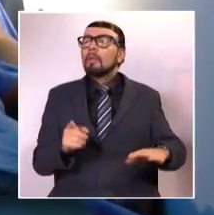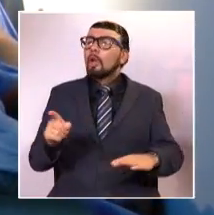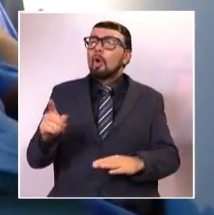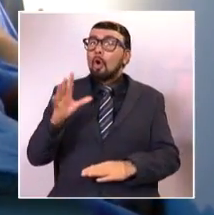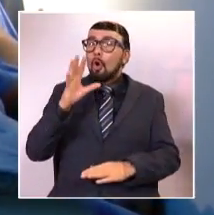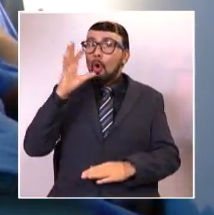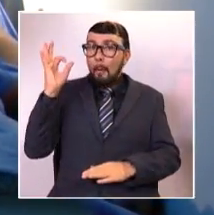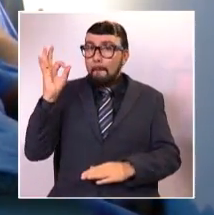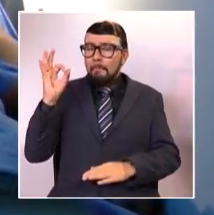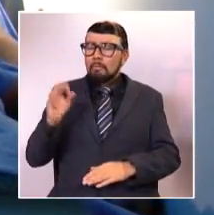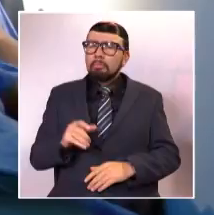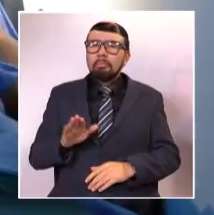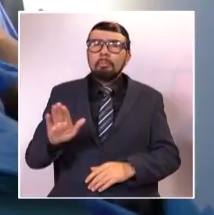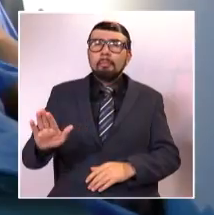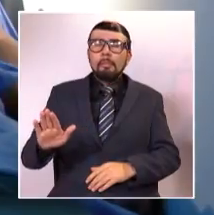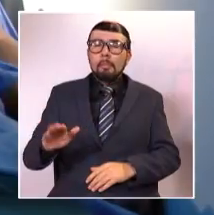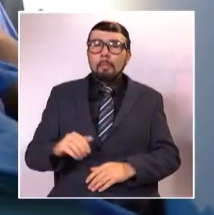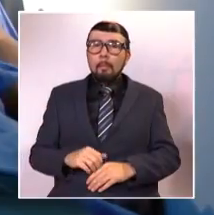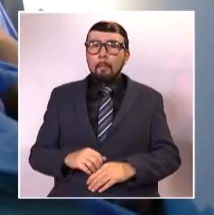tiene pues por